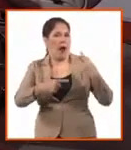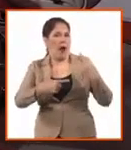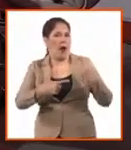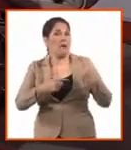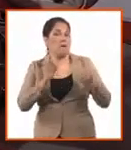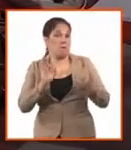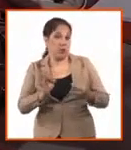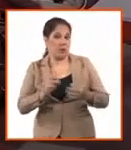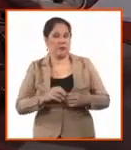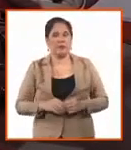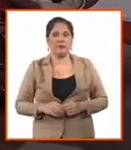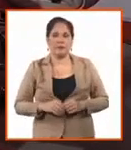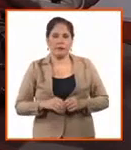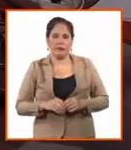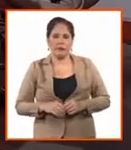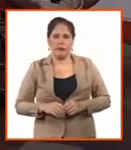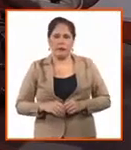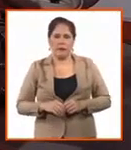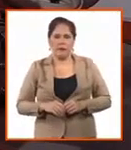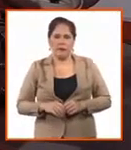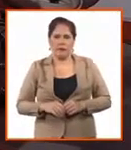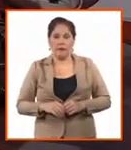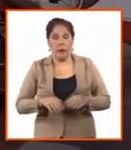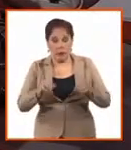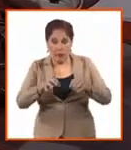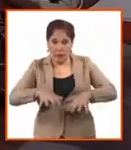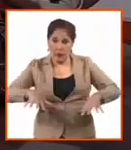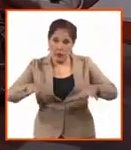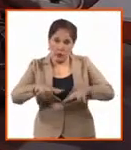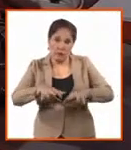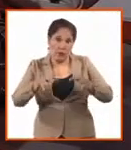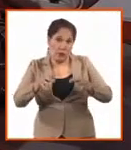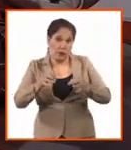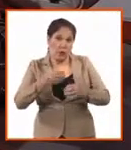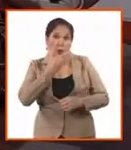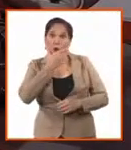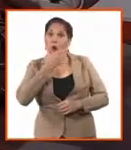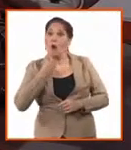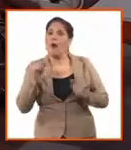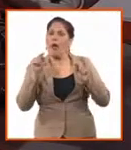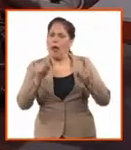contra la COVID-19. Y es parte de esa lógica en la que